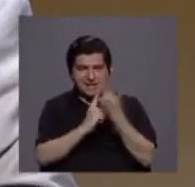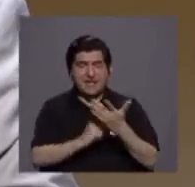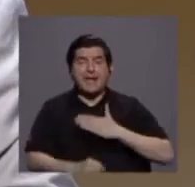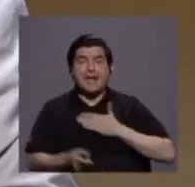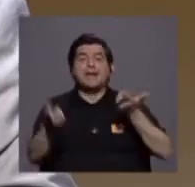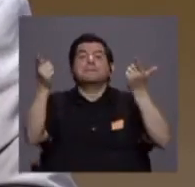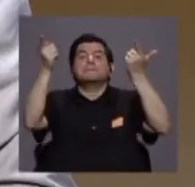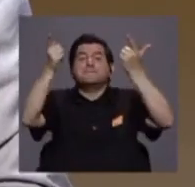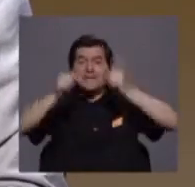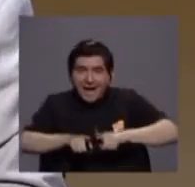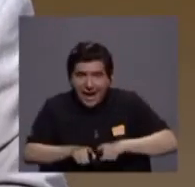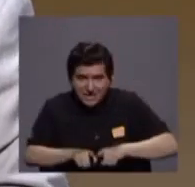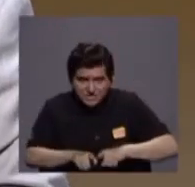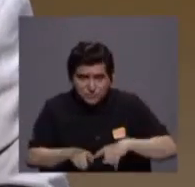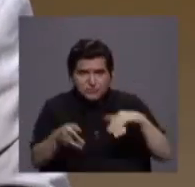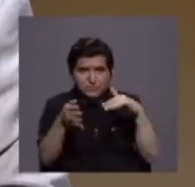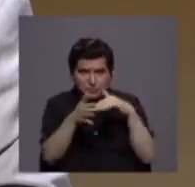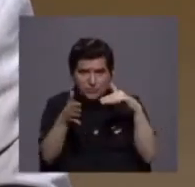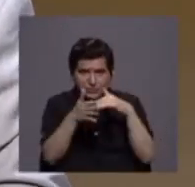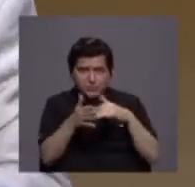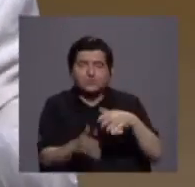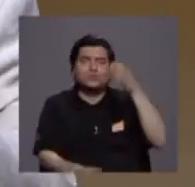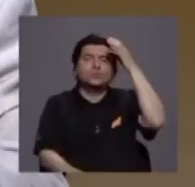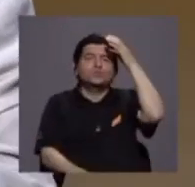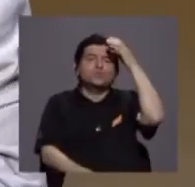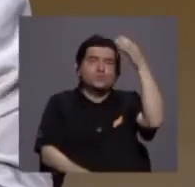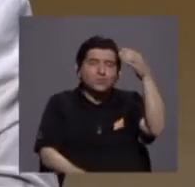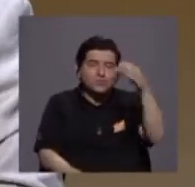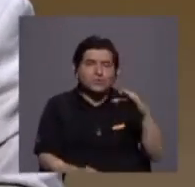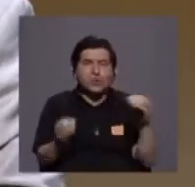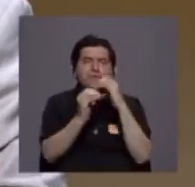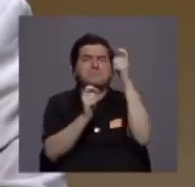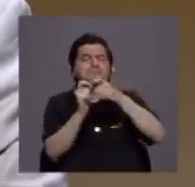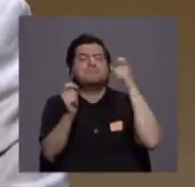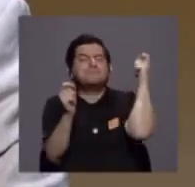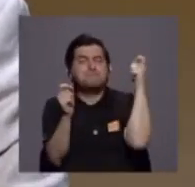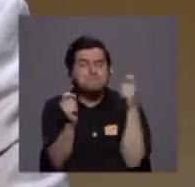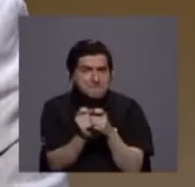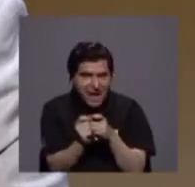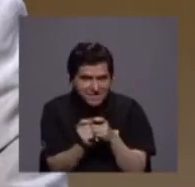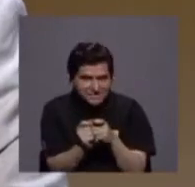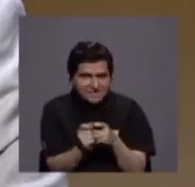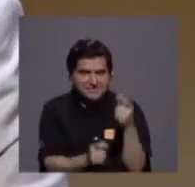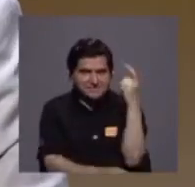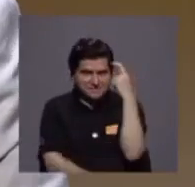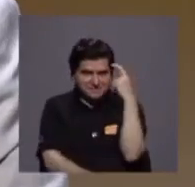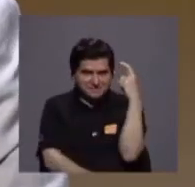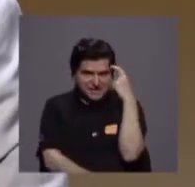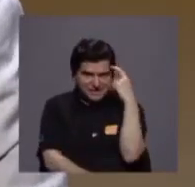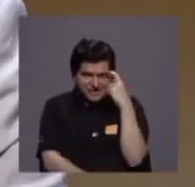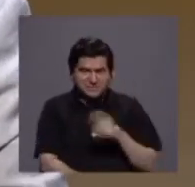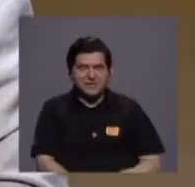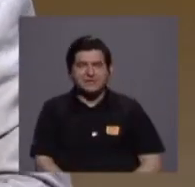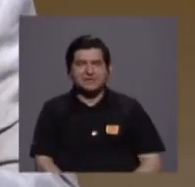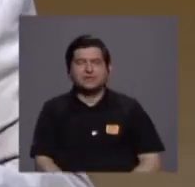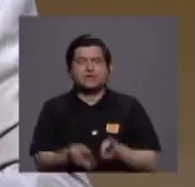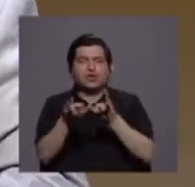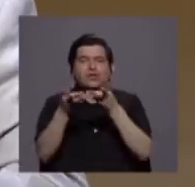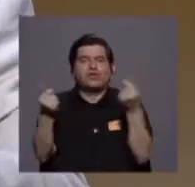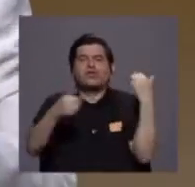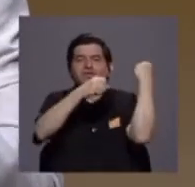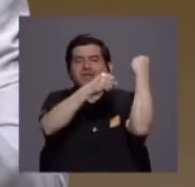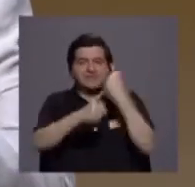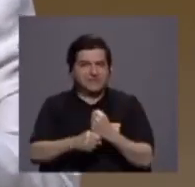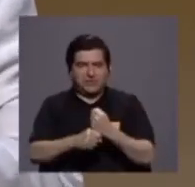caso particular, los estudios culturales y más específicamente el pensamiento decolonial. Entonces,